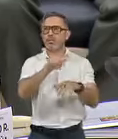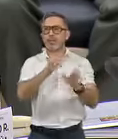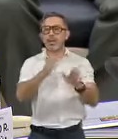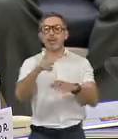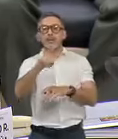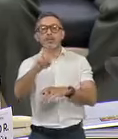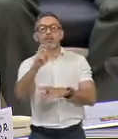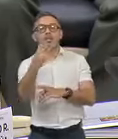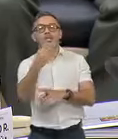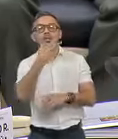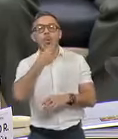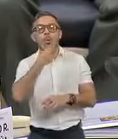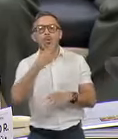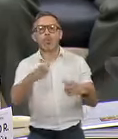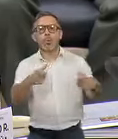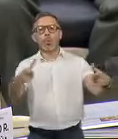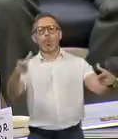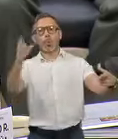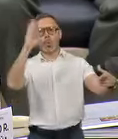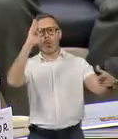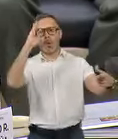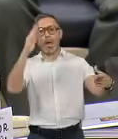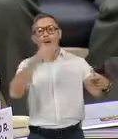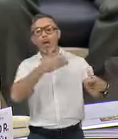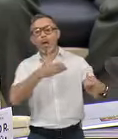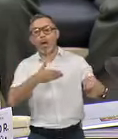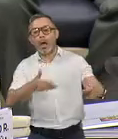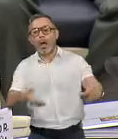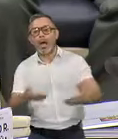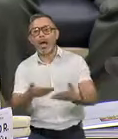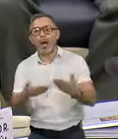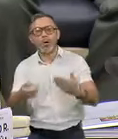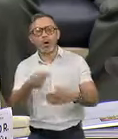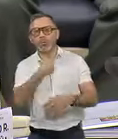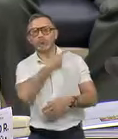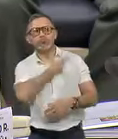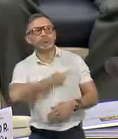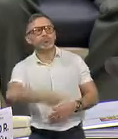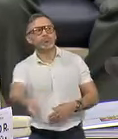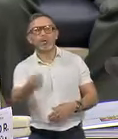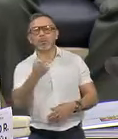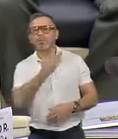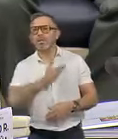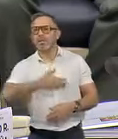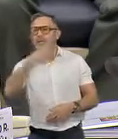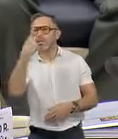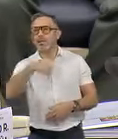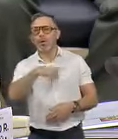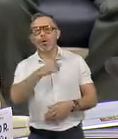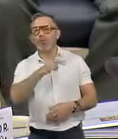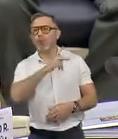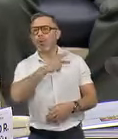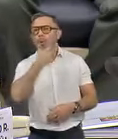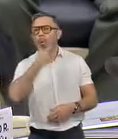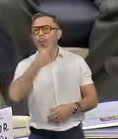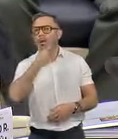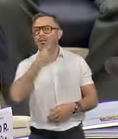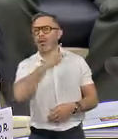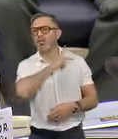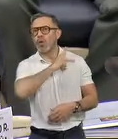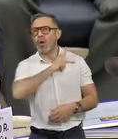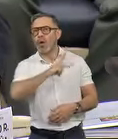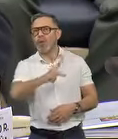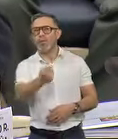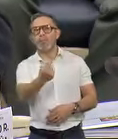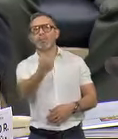133 hombres. Hasta ahora la presidencia de la República se ha ejercido solo por hombres. Va a ser la primera vez que una mujer, no cualquiera, una mujer